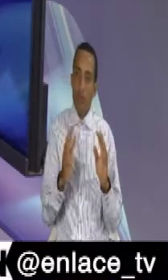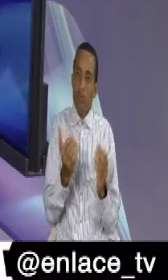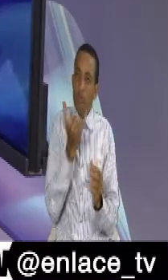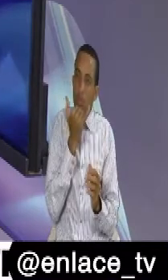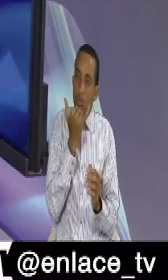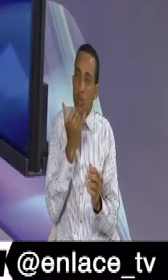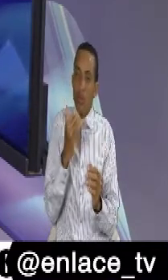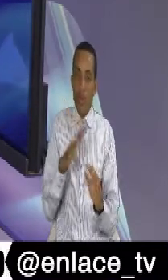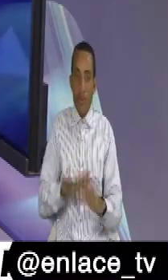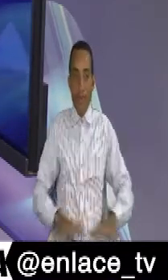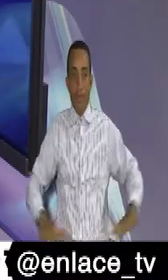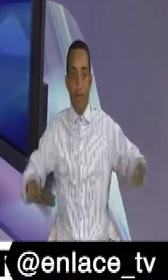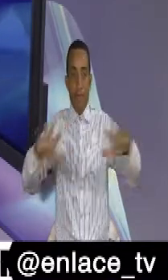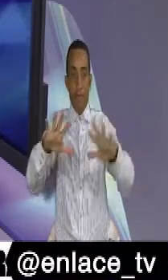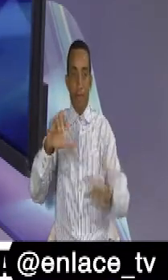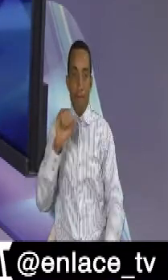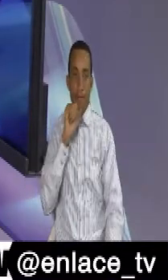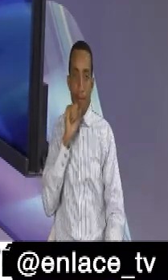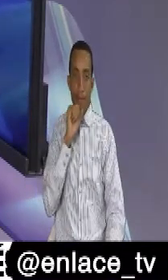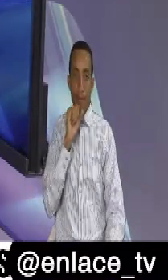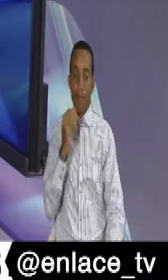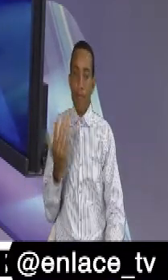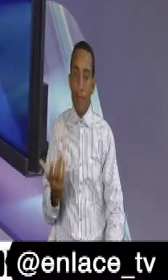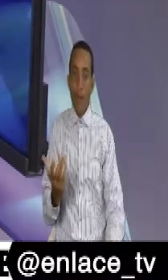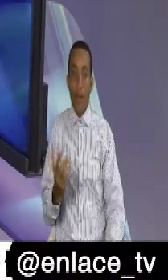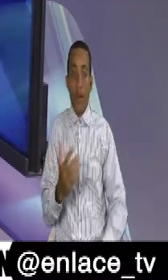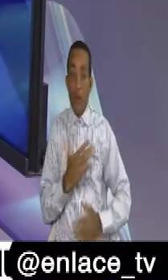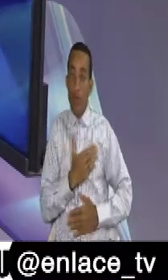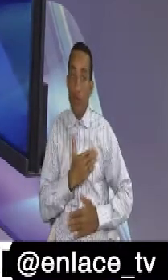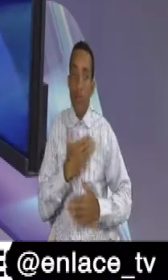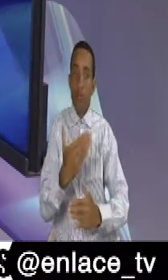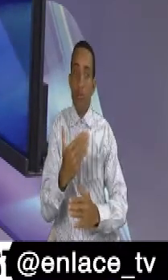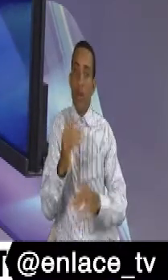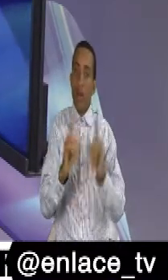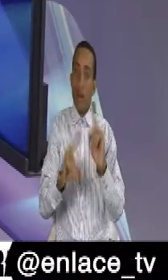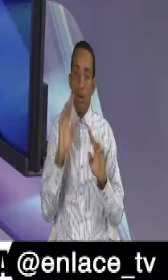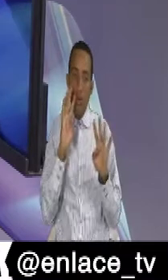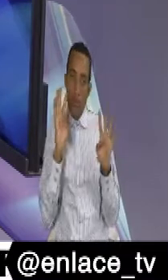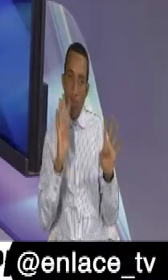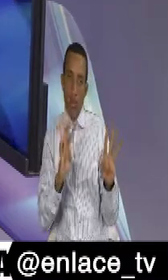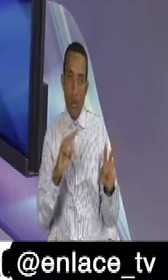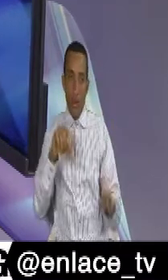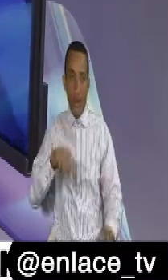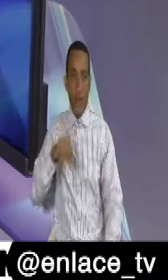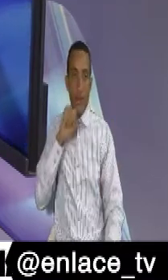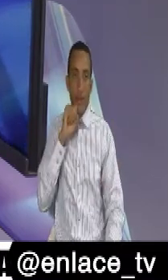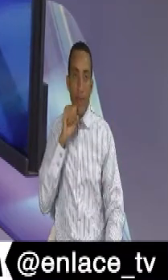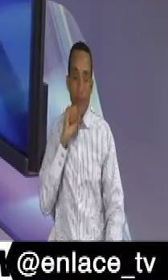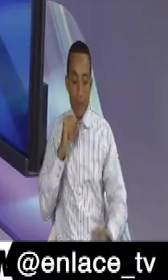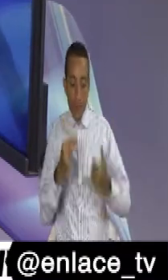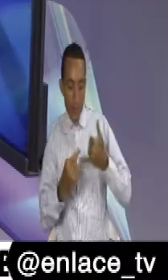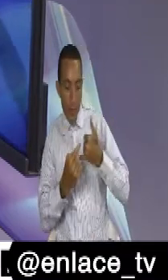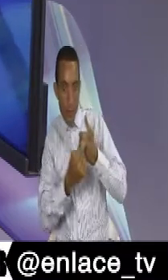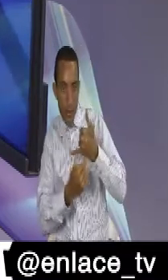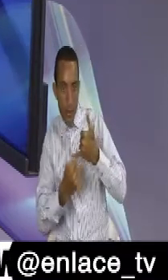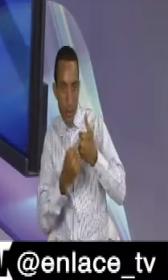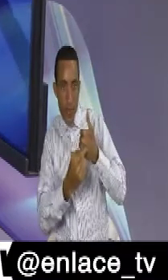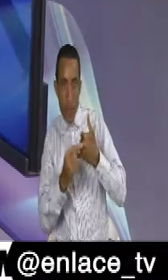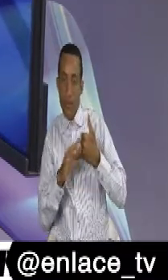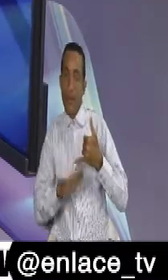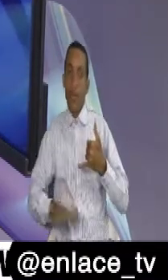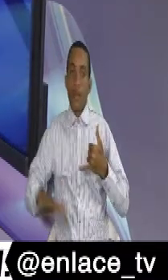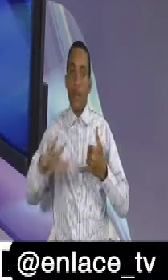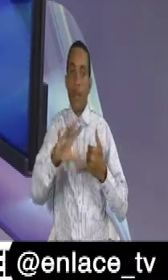importantes que ocurren en nuestra ciudad y región. Saludamos a quienes nos ven en Barranca Bermeja, el Magdalena Medio, y a quienes lo hacen a través de las